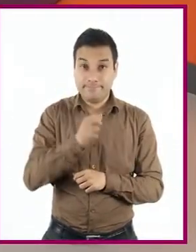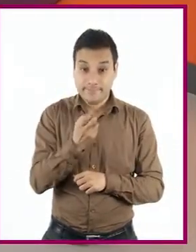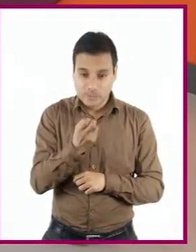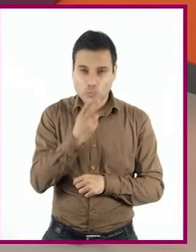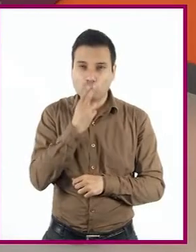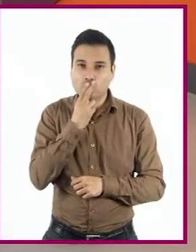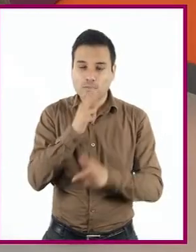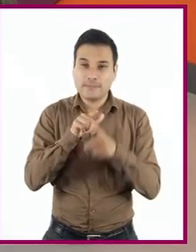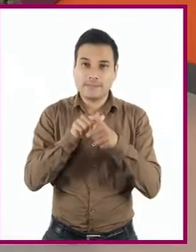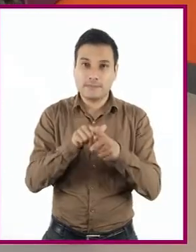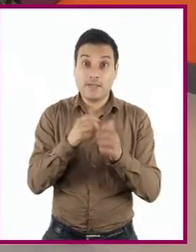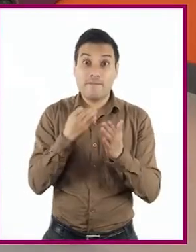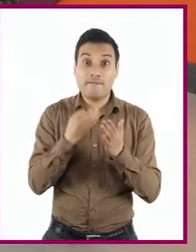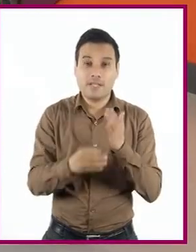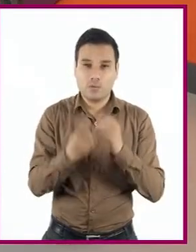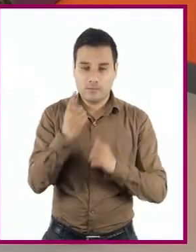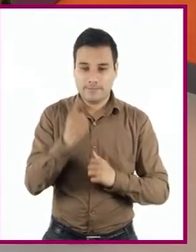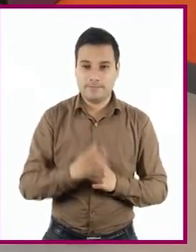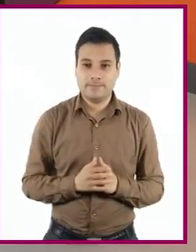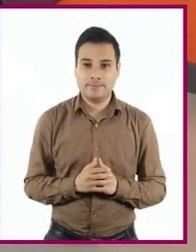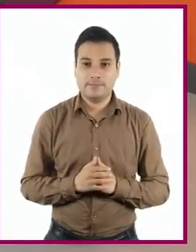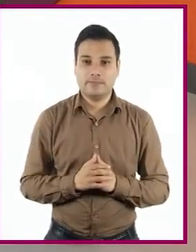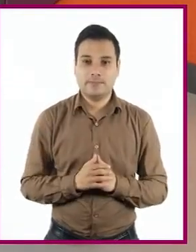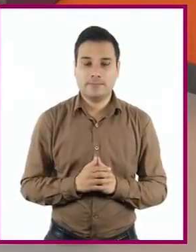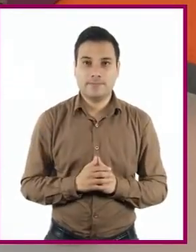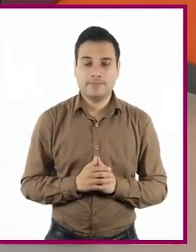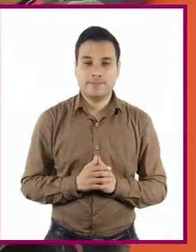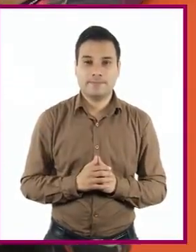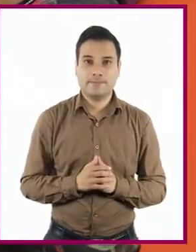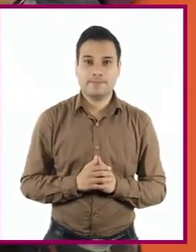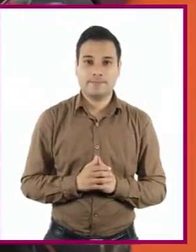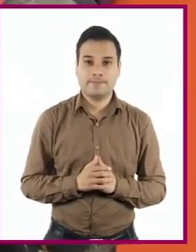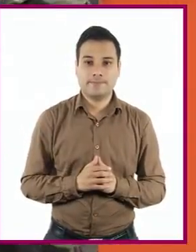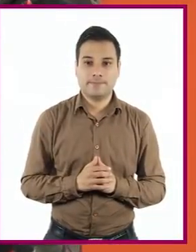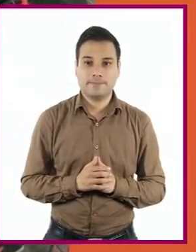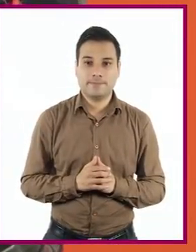Ok. Tenemos una última. Último. A ver.